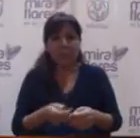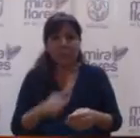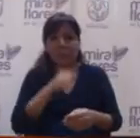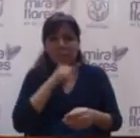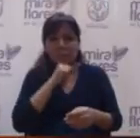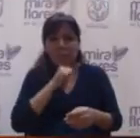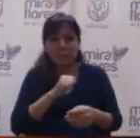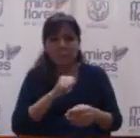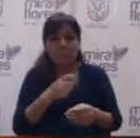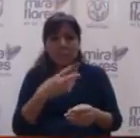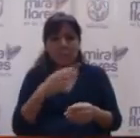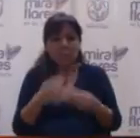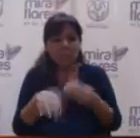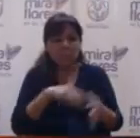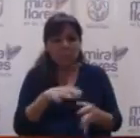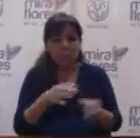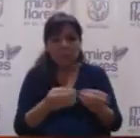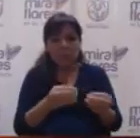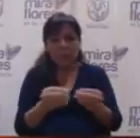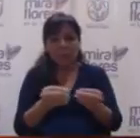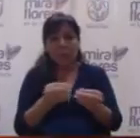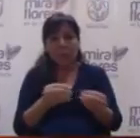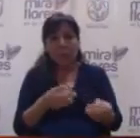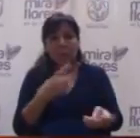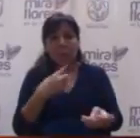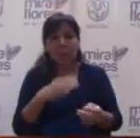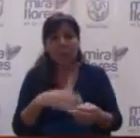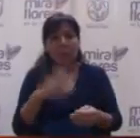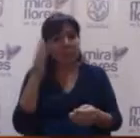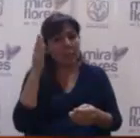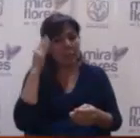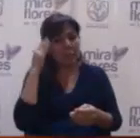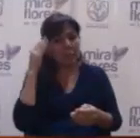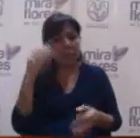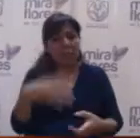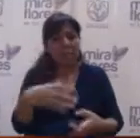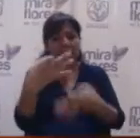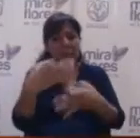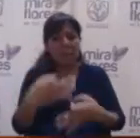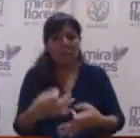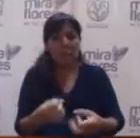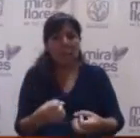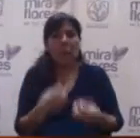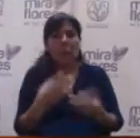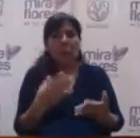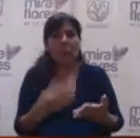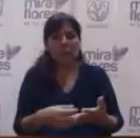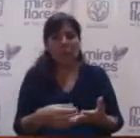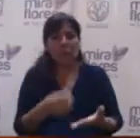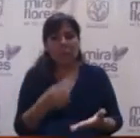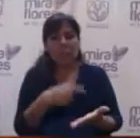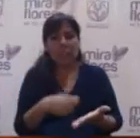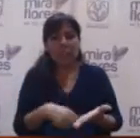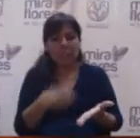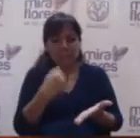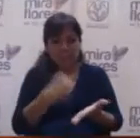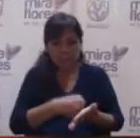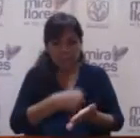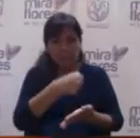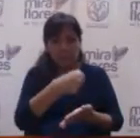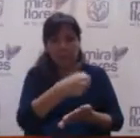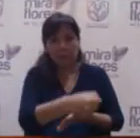etcétera. Entonces era un poquito eso la pregunta, que me dan ya la información de cuánto el costo extra que del puente